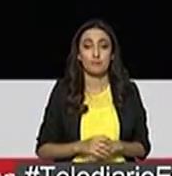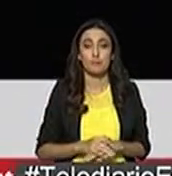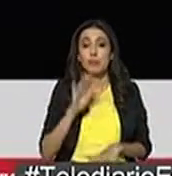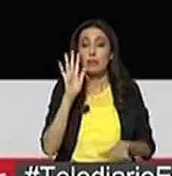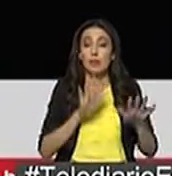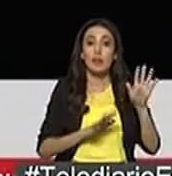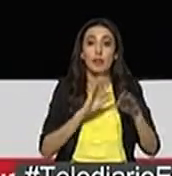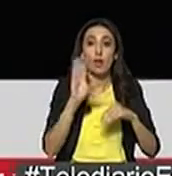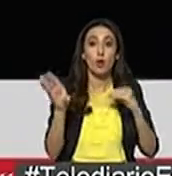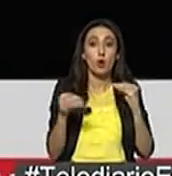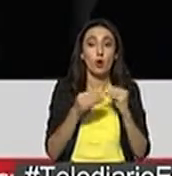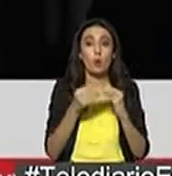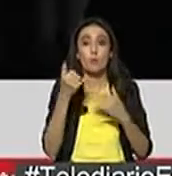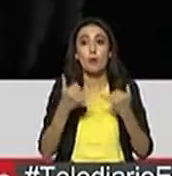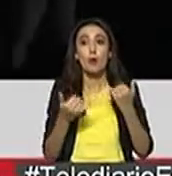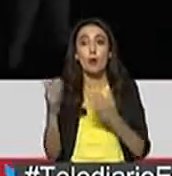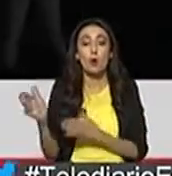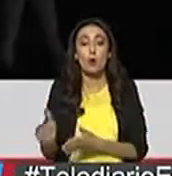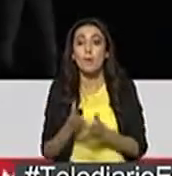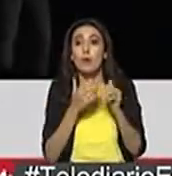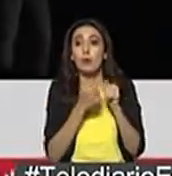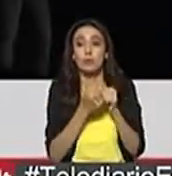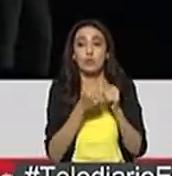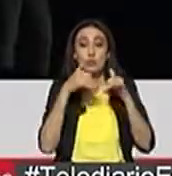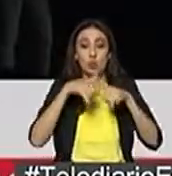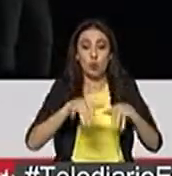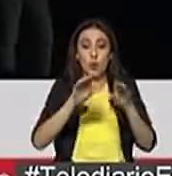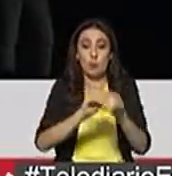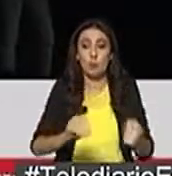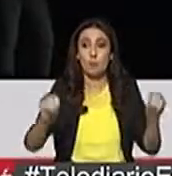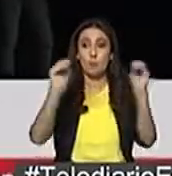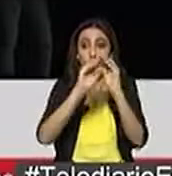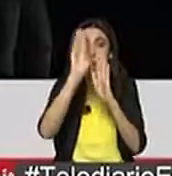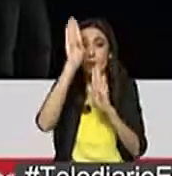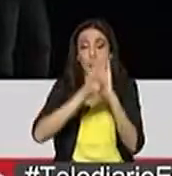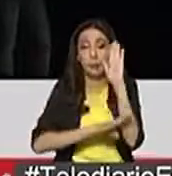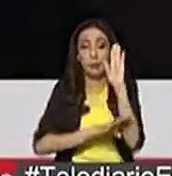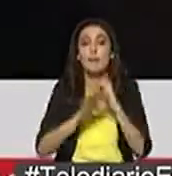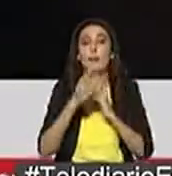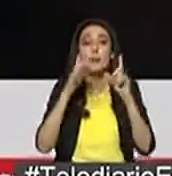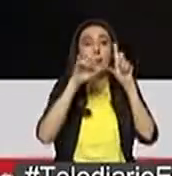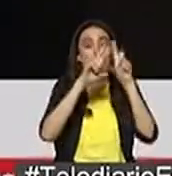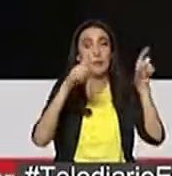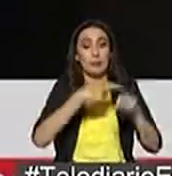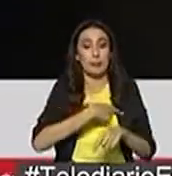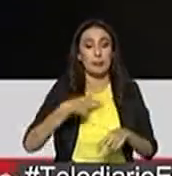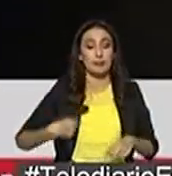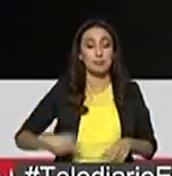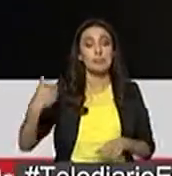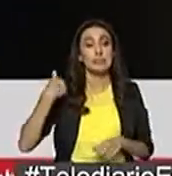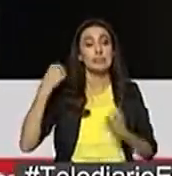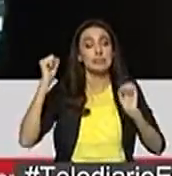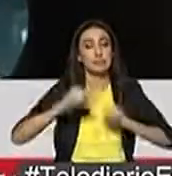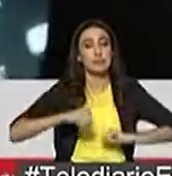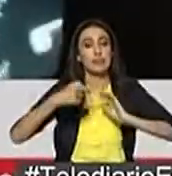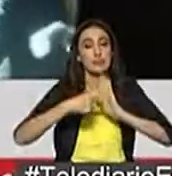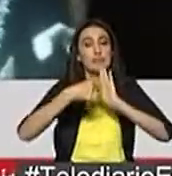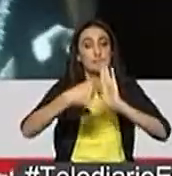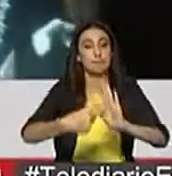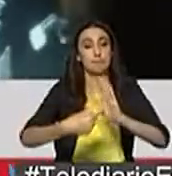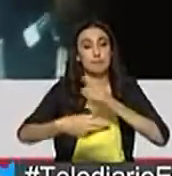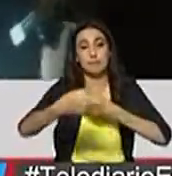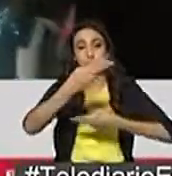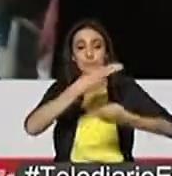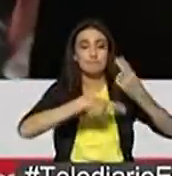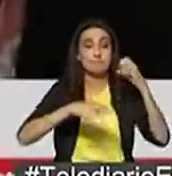de mercado de los celulares Huawei en Estados Unidos es muy reducida, la empresa china sí tiene una fuerte presencia como proveedor